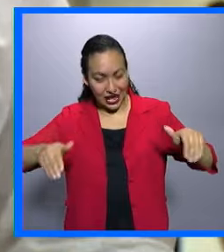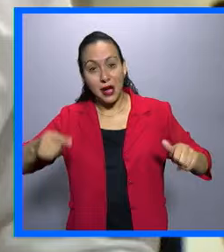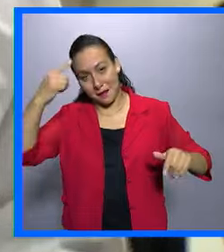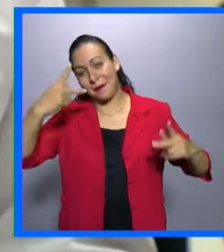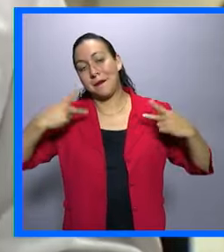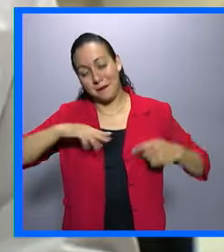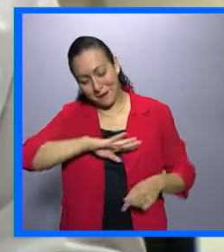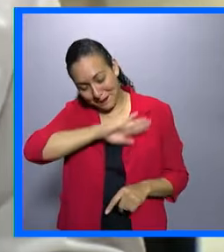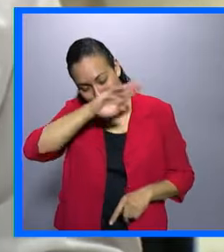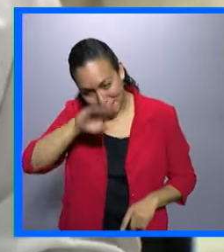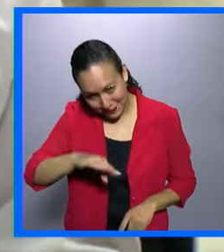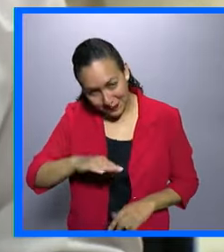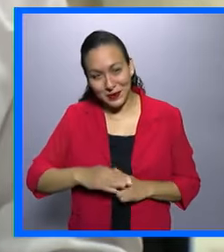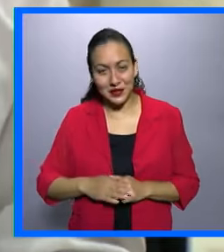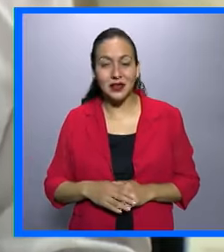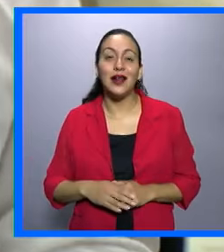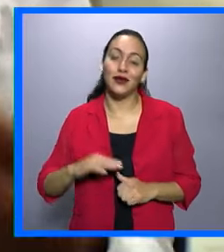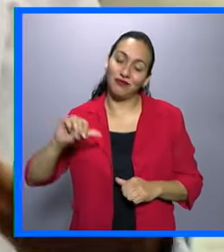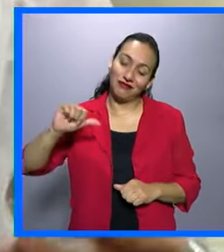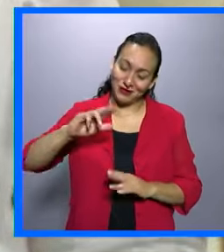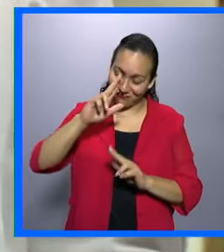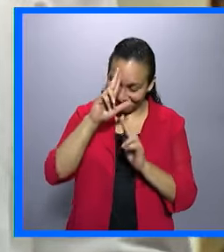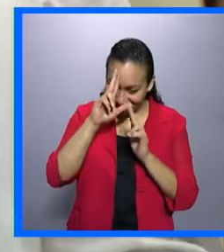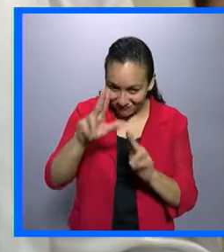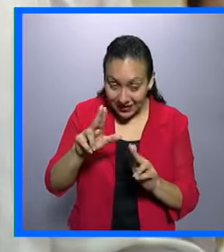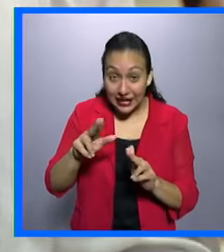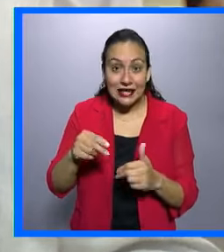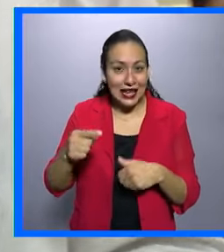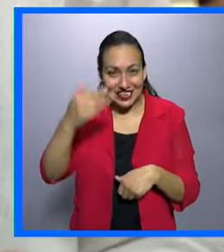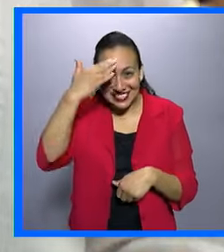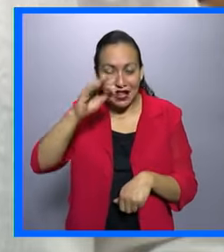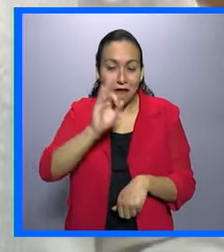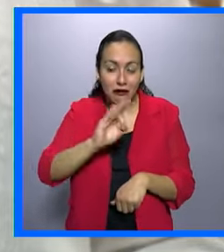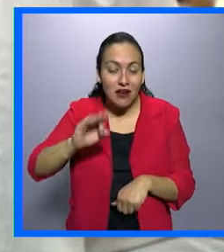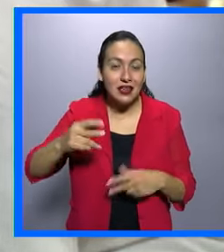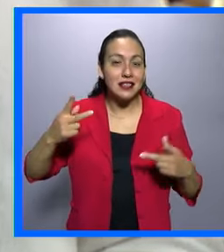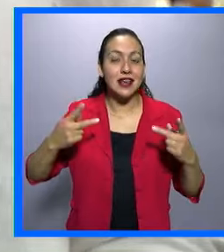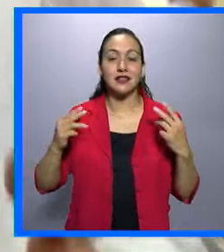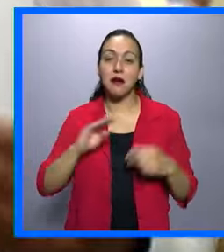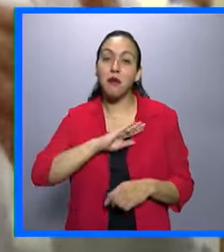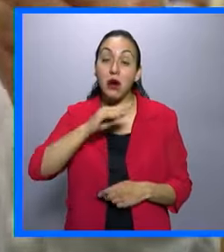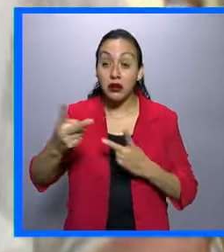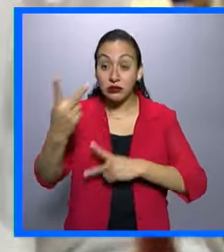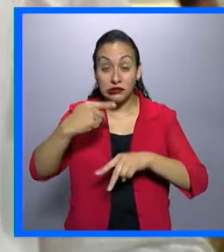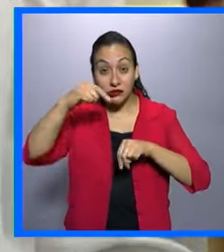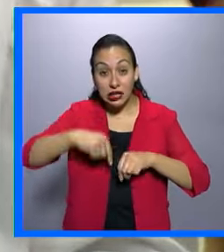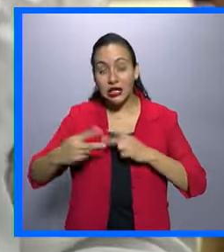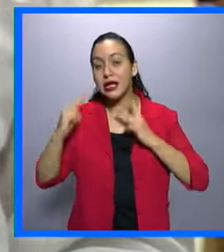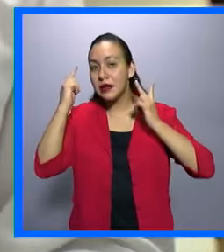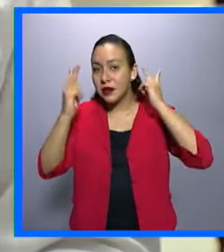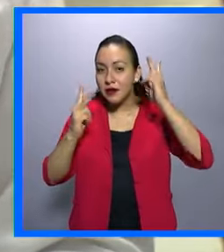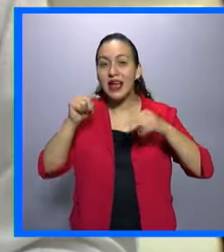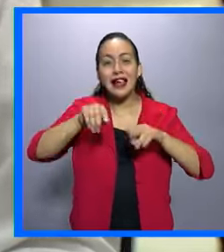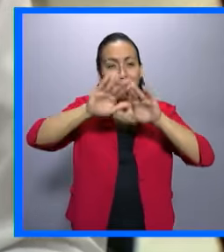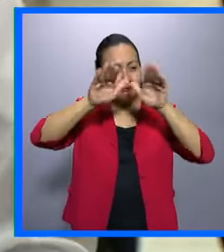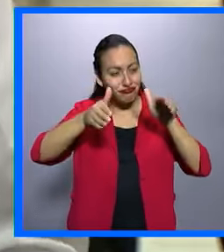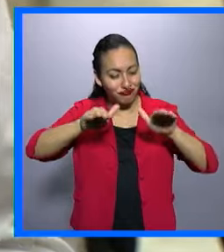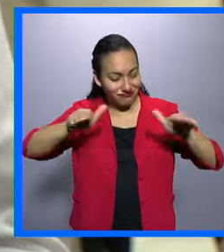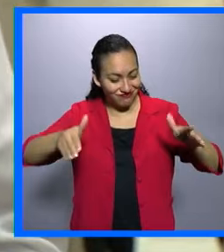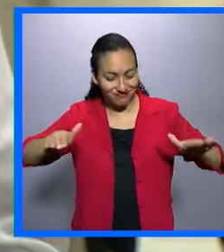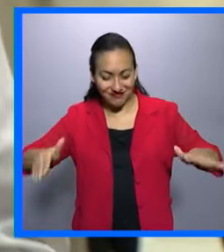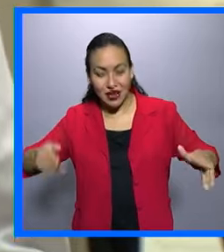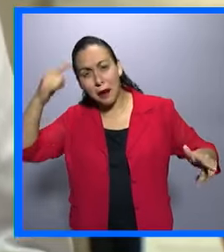que estamos cercanos a las fiestas en que nos van a visitar. Se trata de un altar que ofrenda a todos los que se